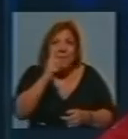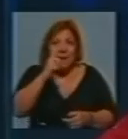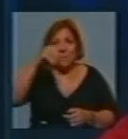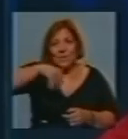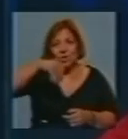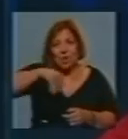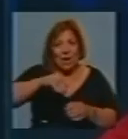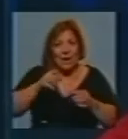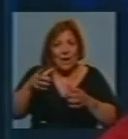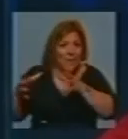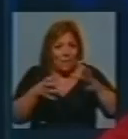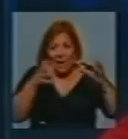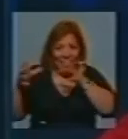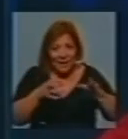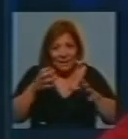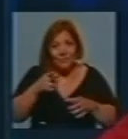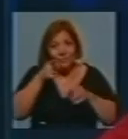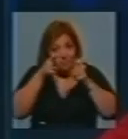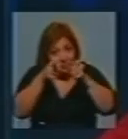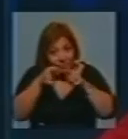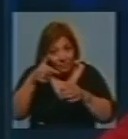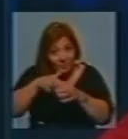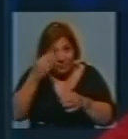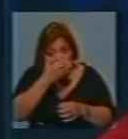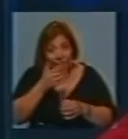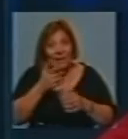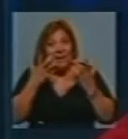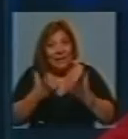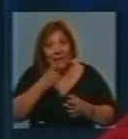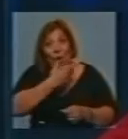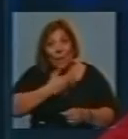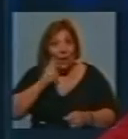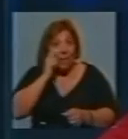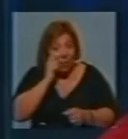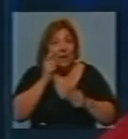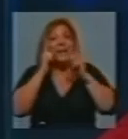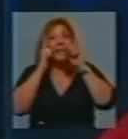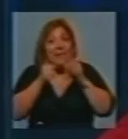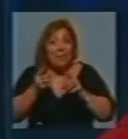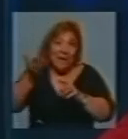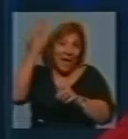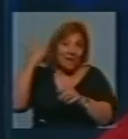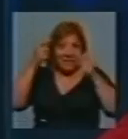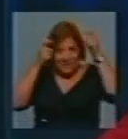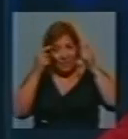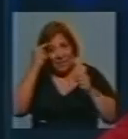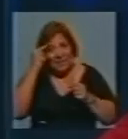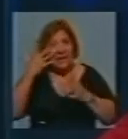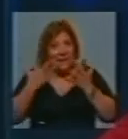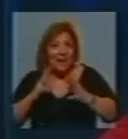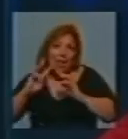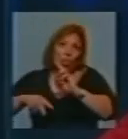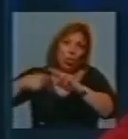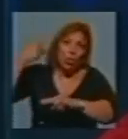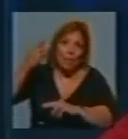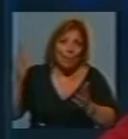de barriles de petróleo, ¿verdad? Y se pretende, de parte del gobierno de Maduro, pero ya desde la época de Chávez, duplicar la